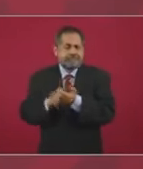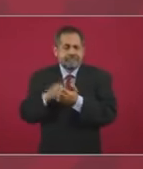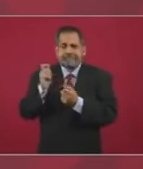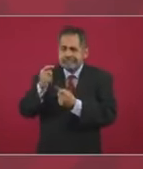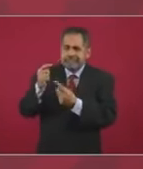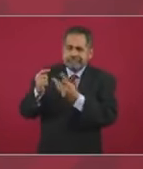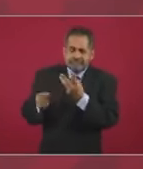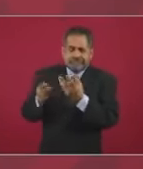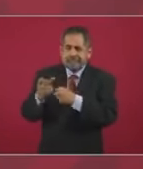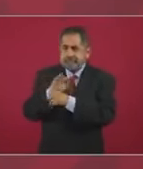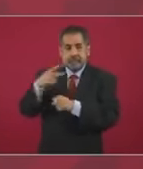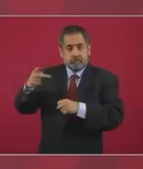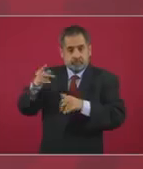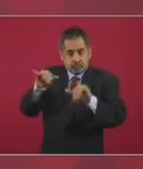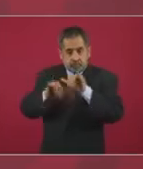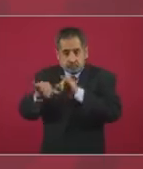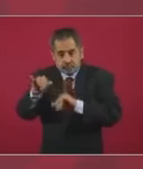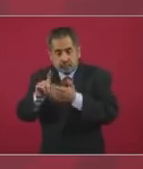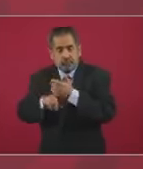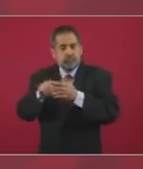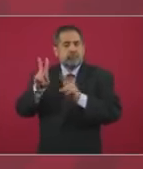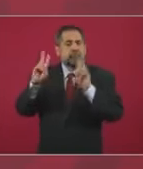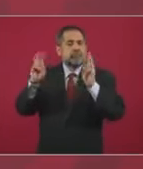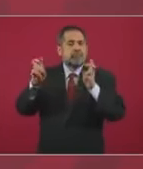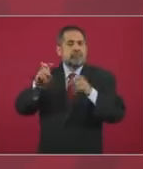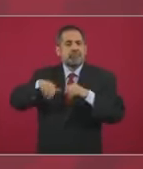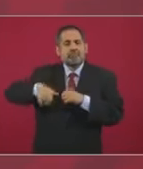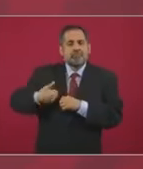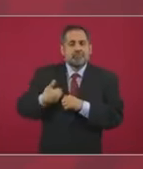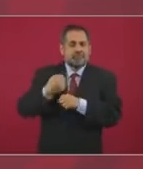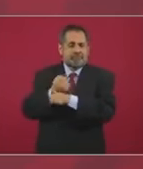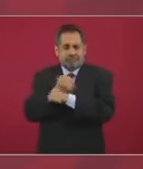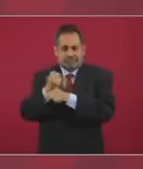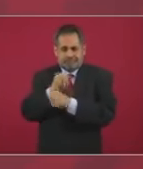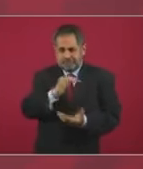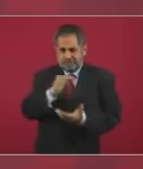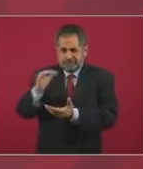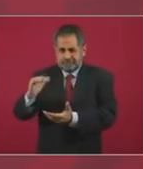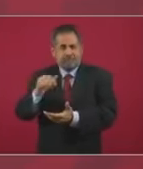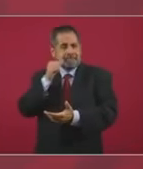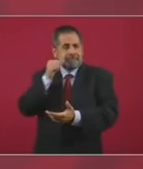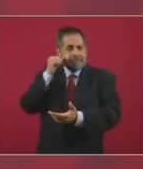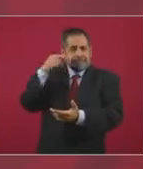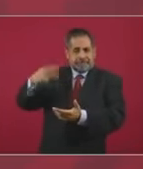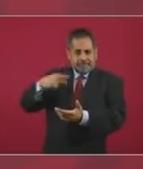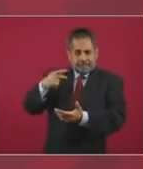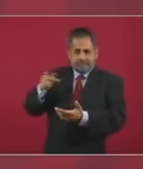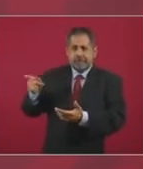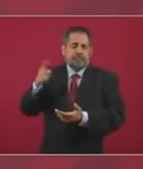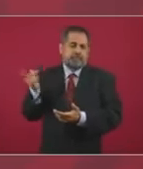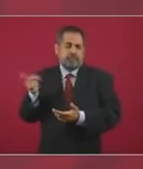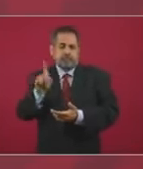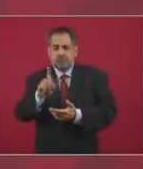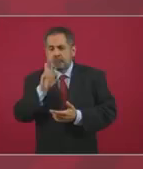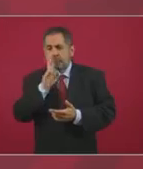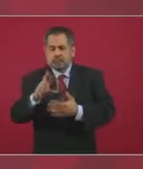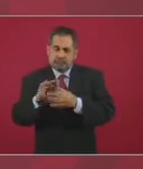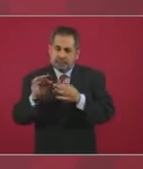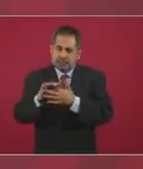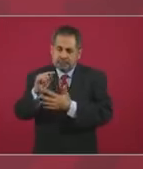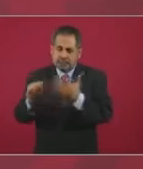los laboratorios y bancos de sangre, en atención a una pregunta de ayer en esta conferencia. Y como ya anunció el